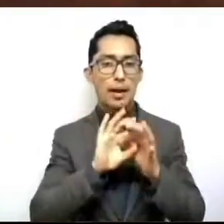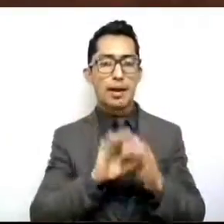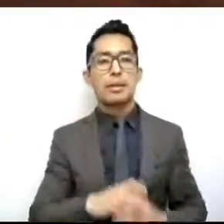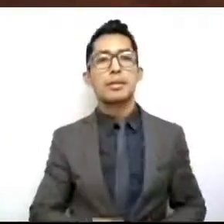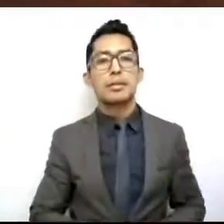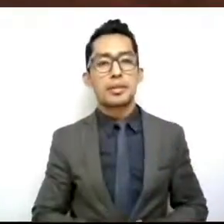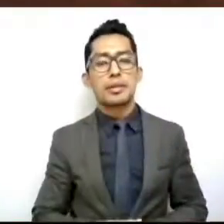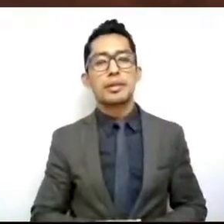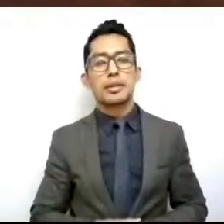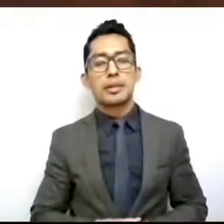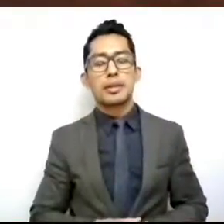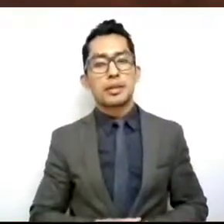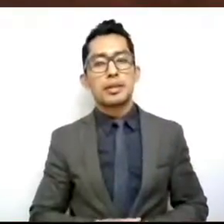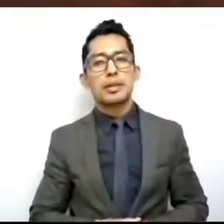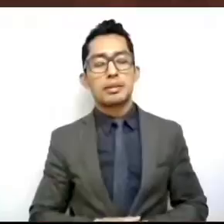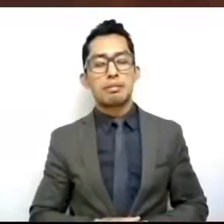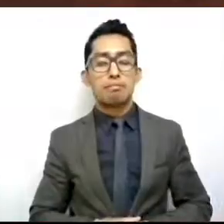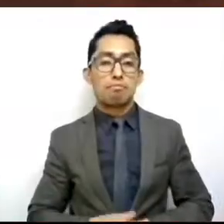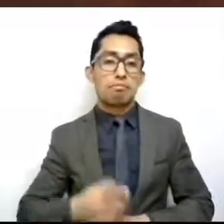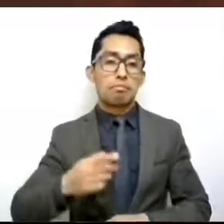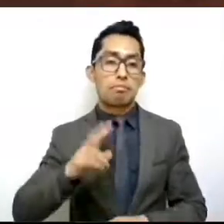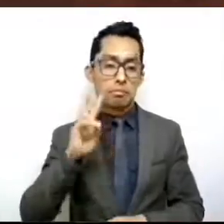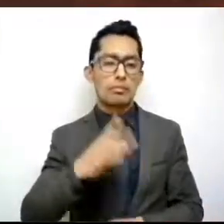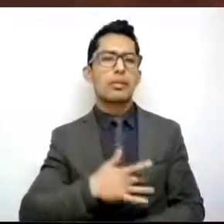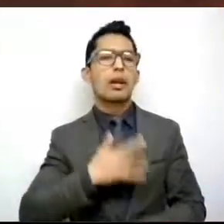Me da mucho gusto